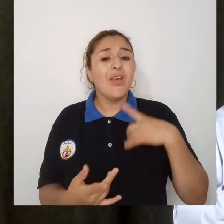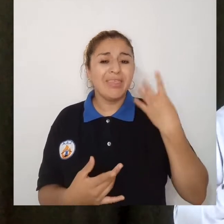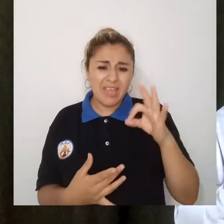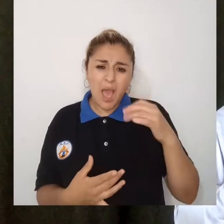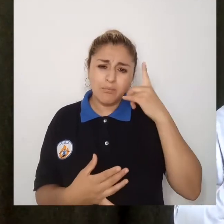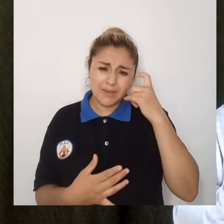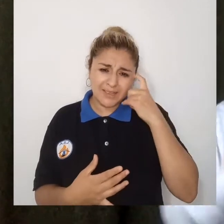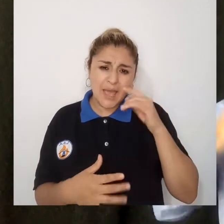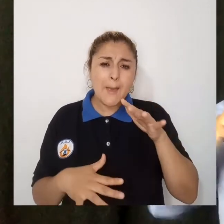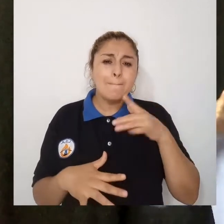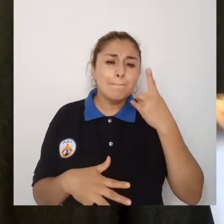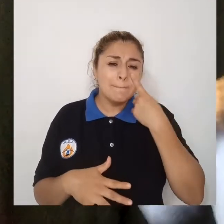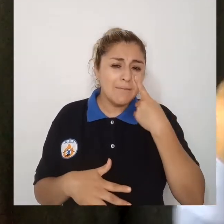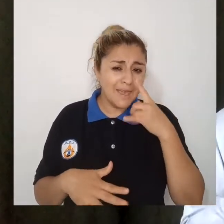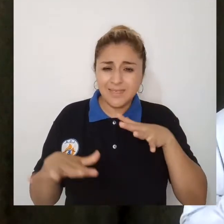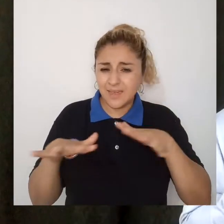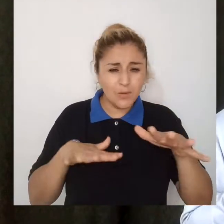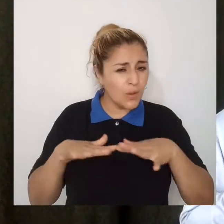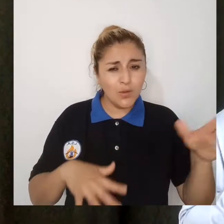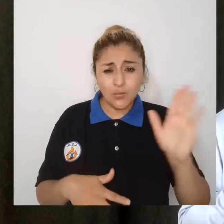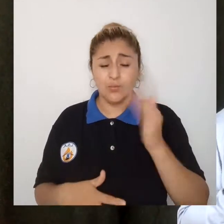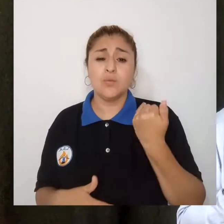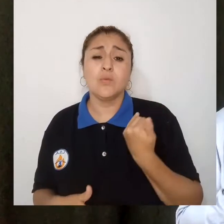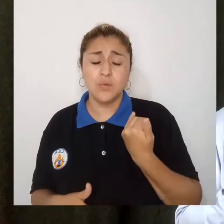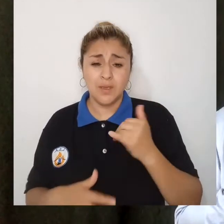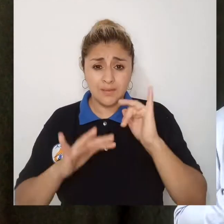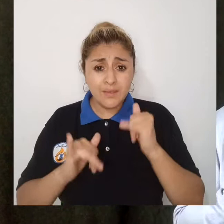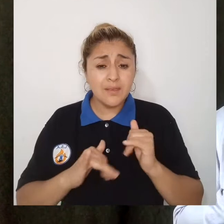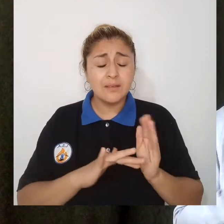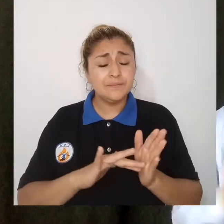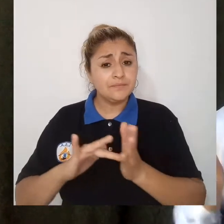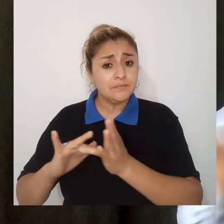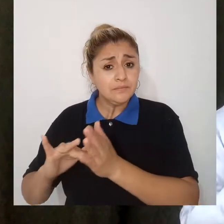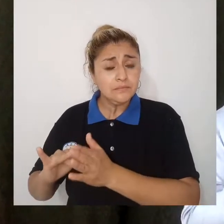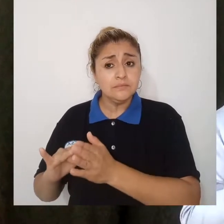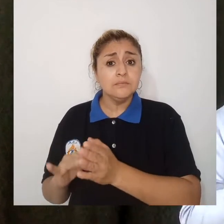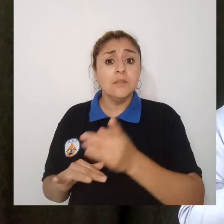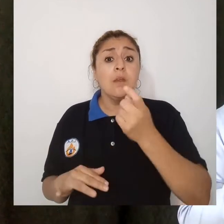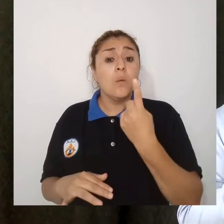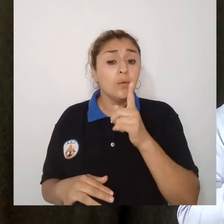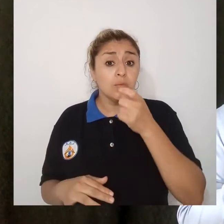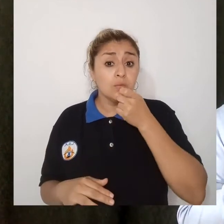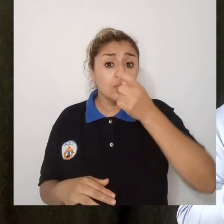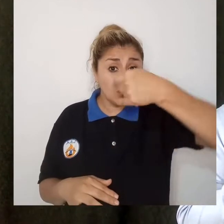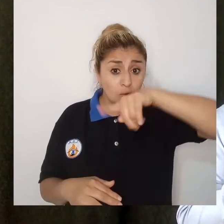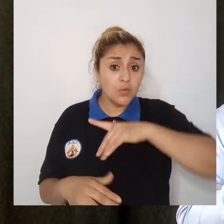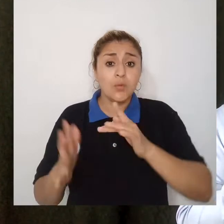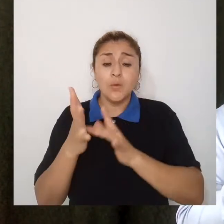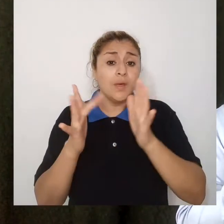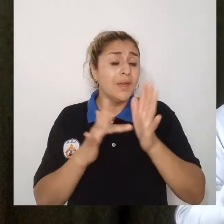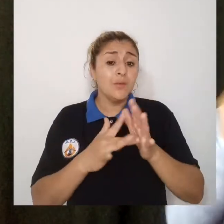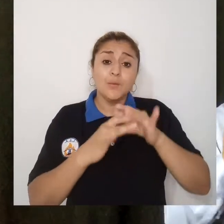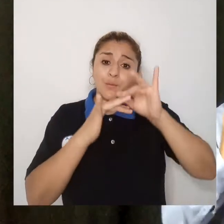iglesia y que caracteriza la vida comprometida desde el momento que aceptamos estar con cristo